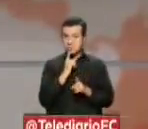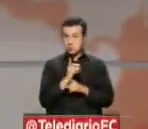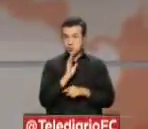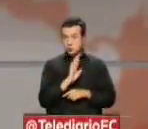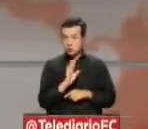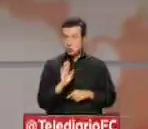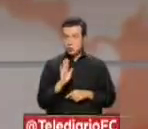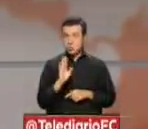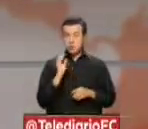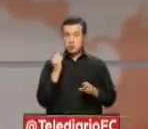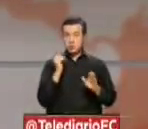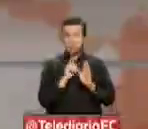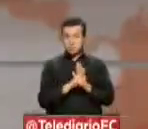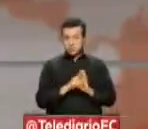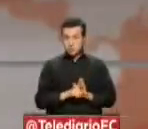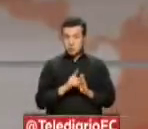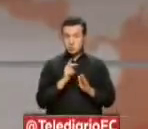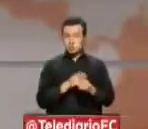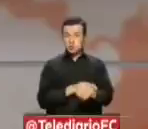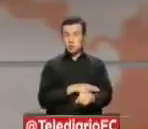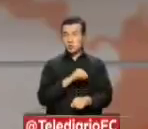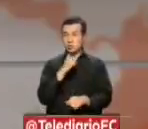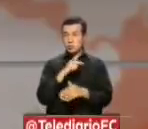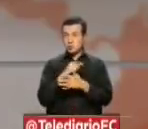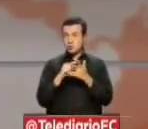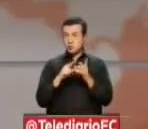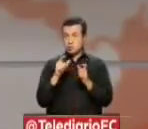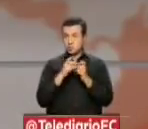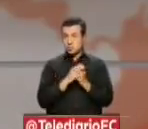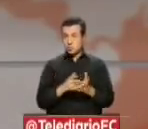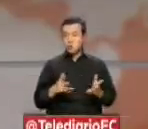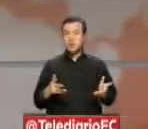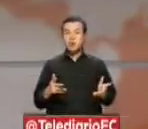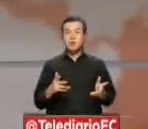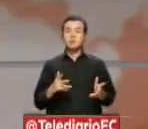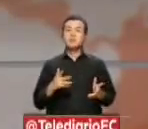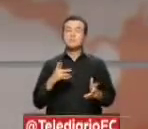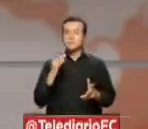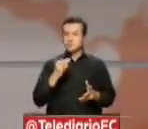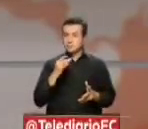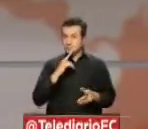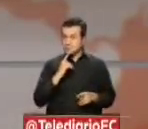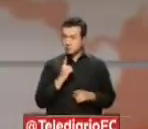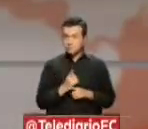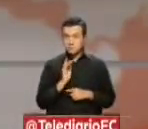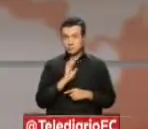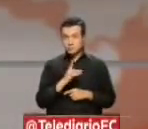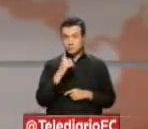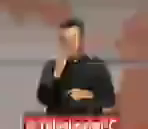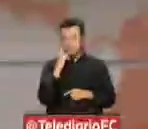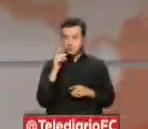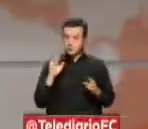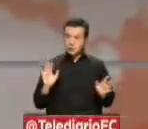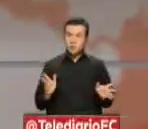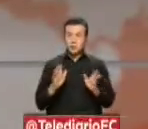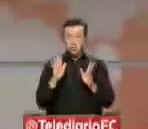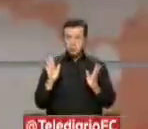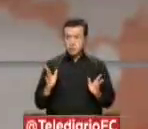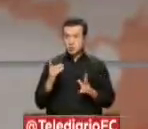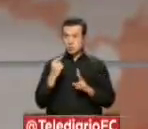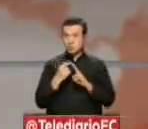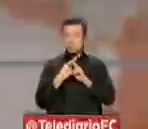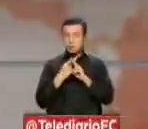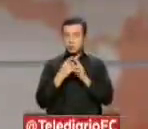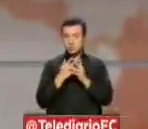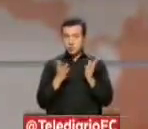en lugar de depositar estos excedentes en otros intermediarios financieros, se propendan al fomento de créditos en